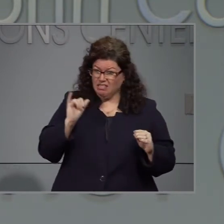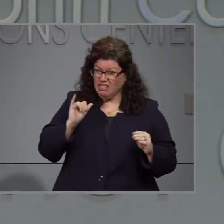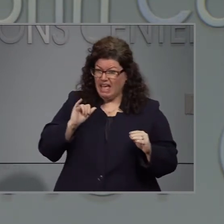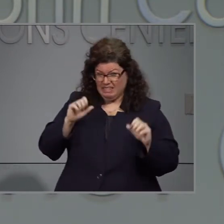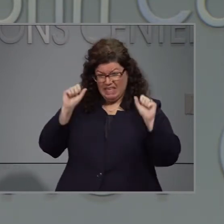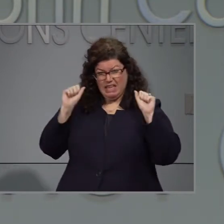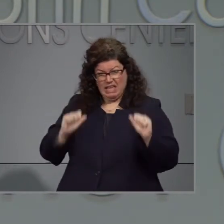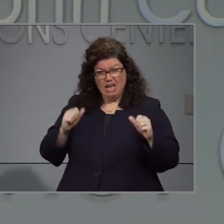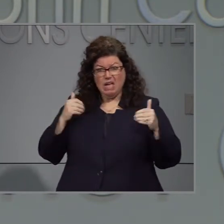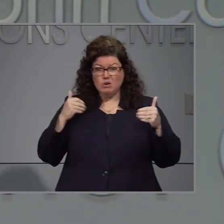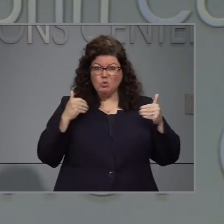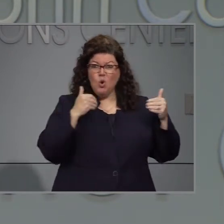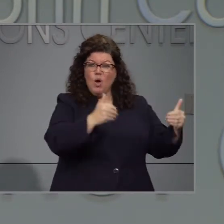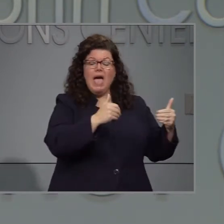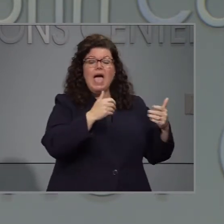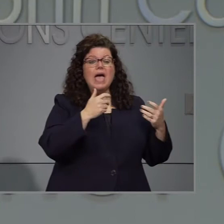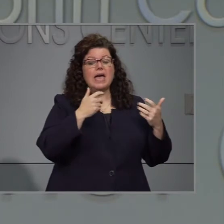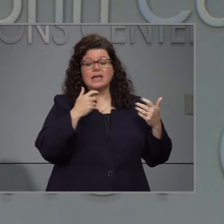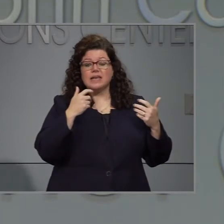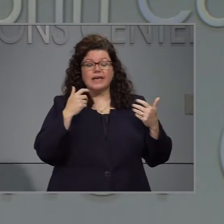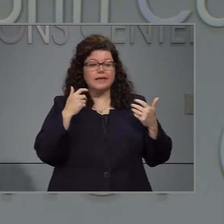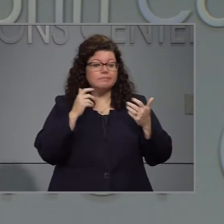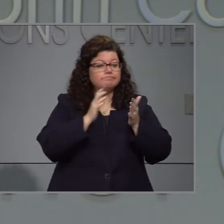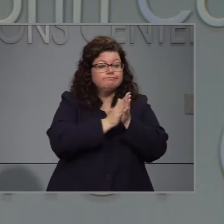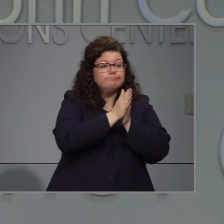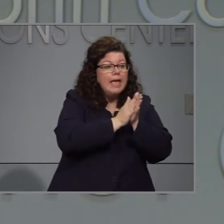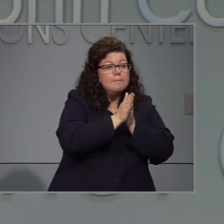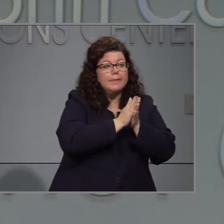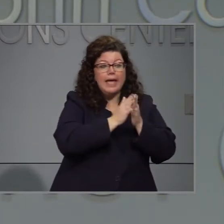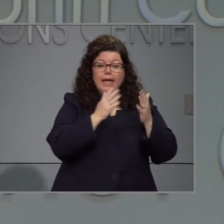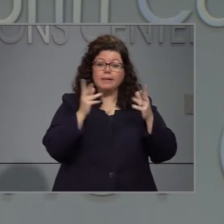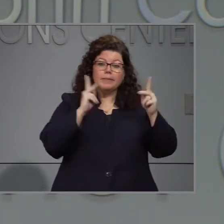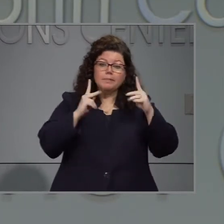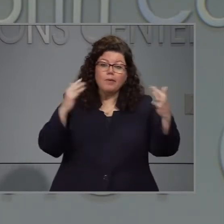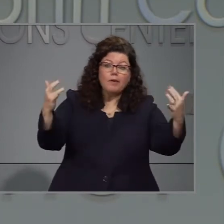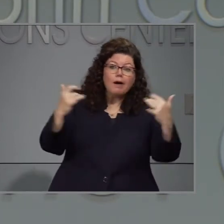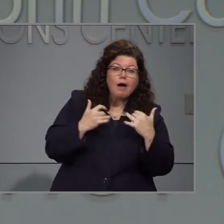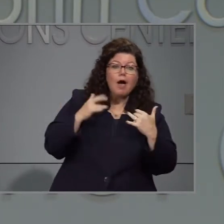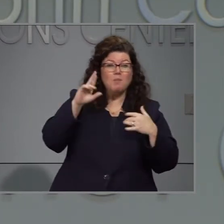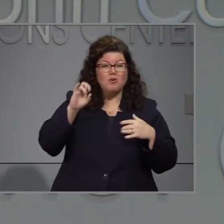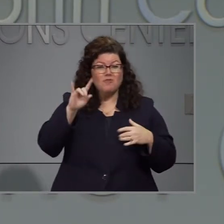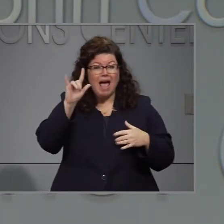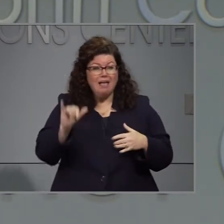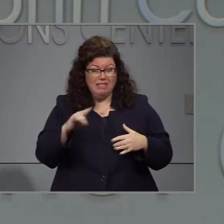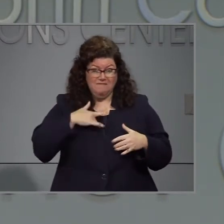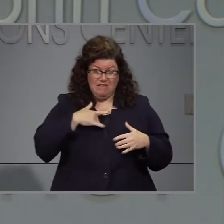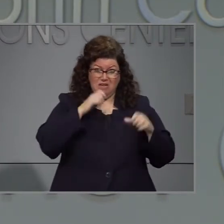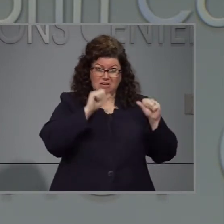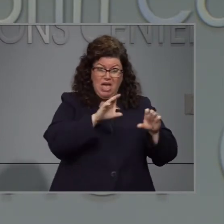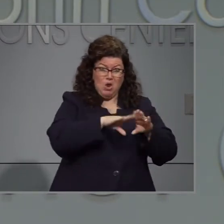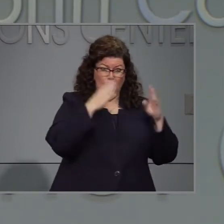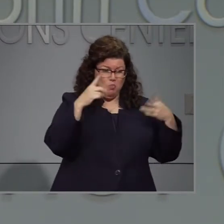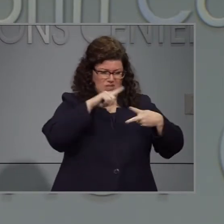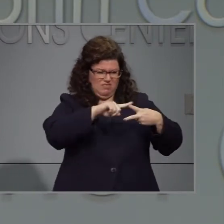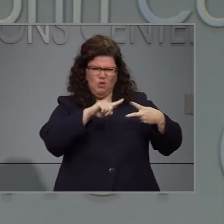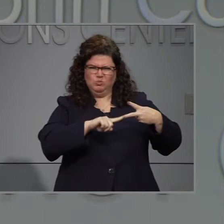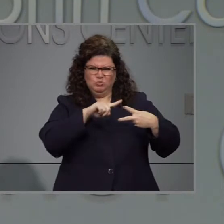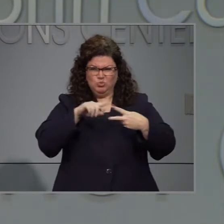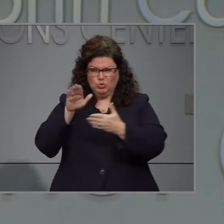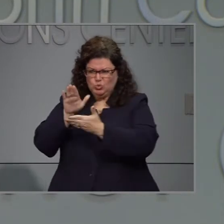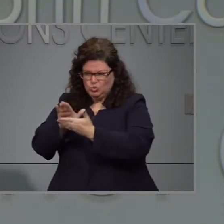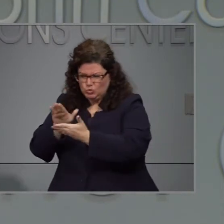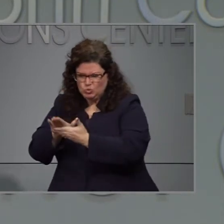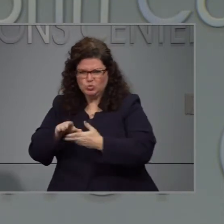y también si van a poder llevar a cabo eventos de campaña de cualquier tamaño. Respuesta.